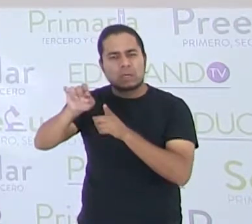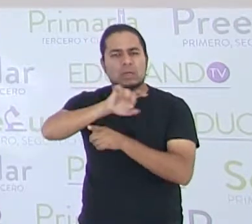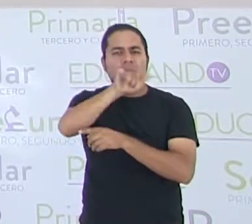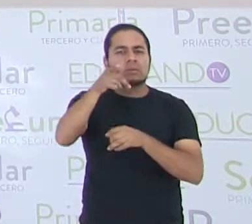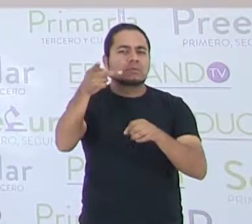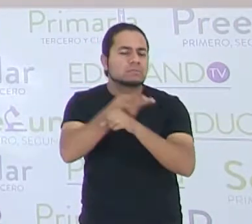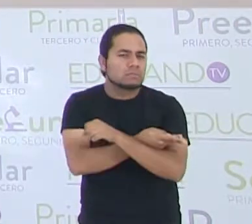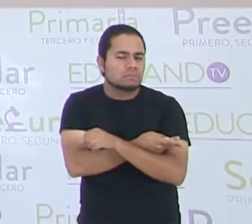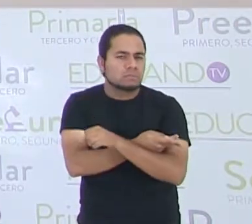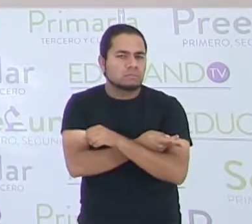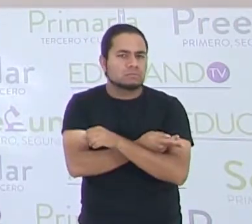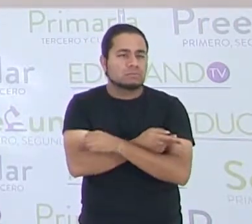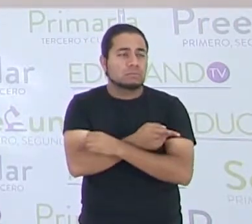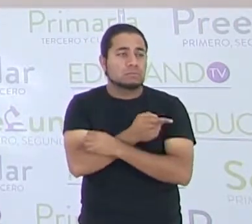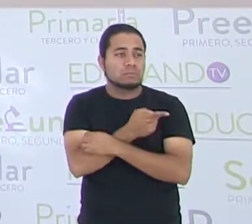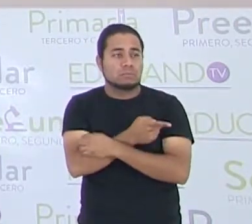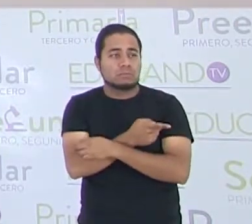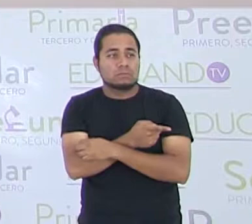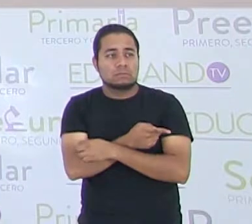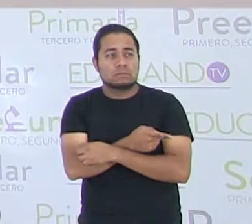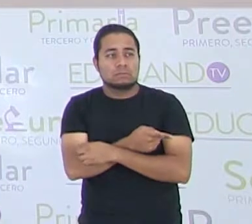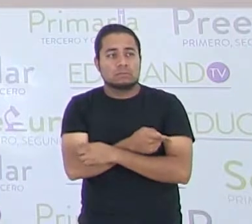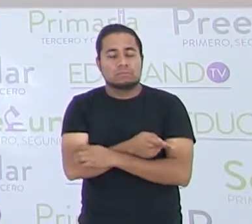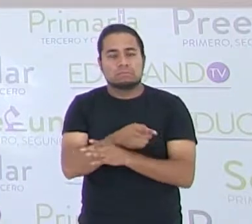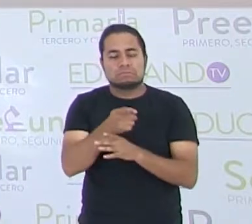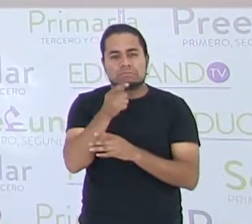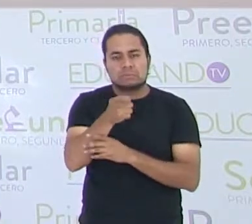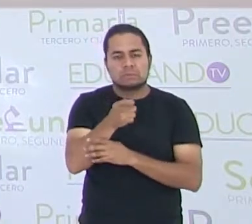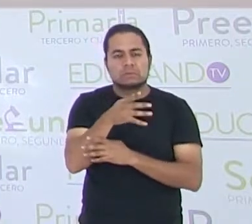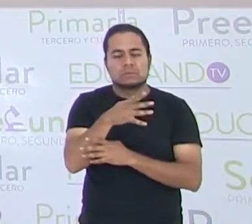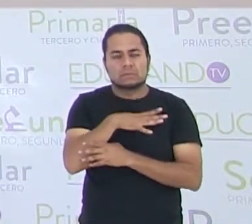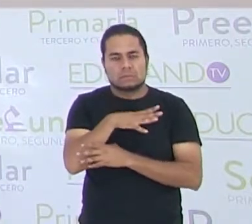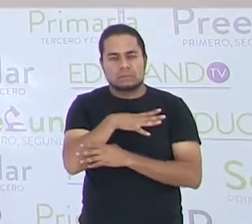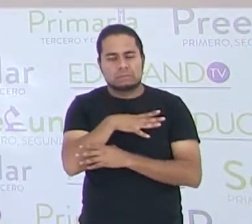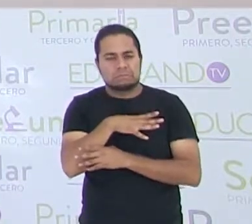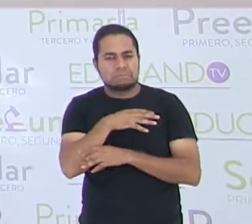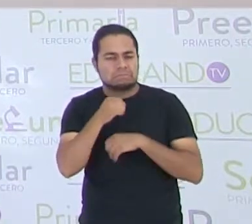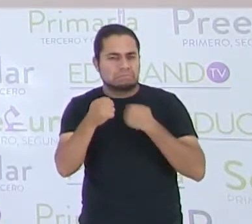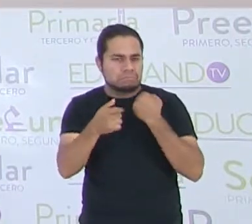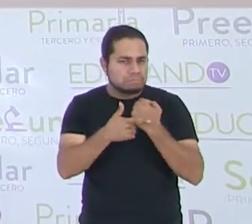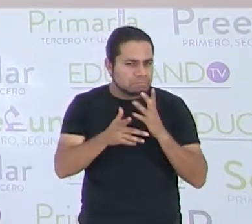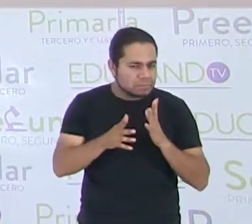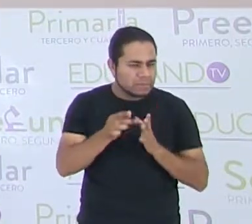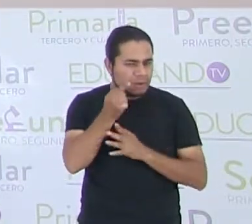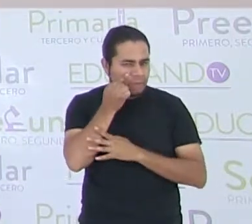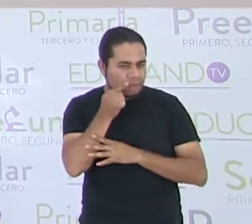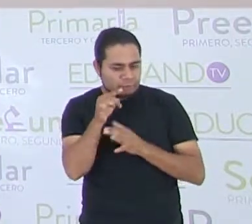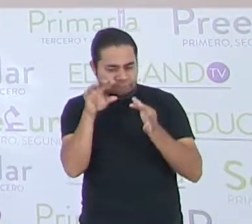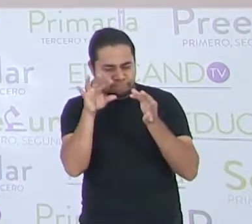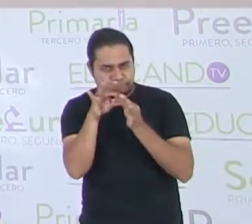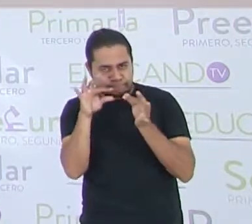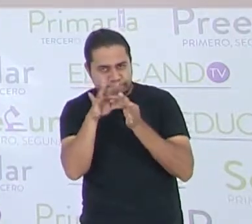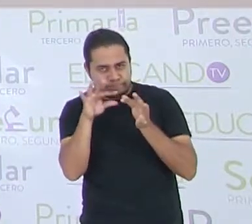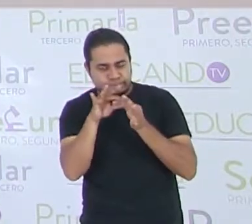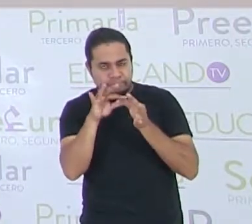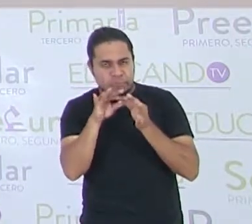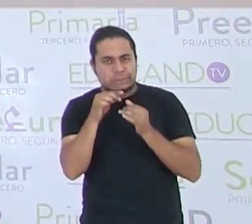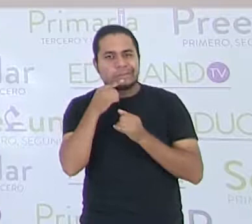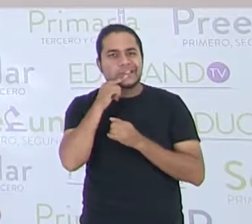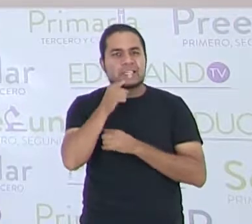después? Allí es donde viene, va a venir la maña, ¿sí? Porque el relato dice, más